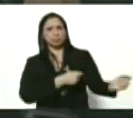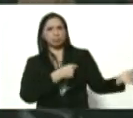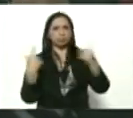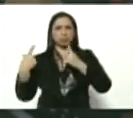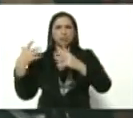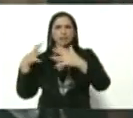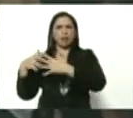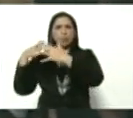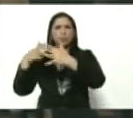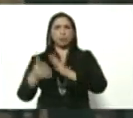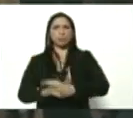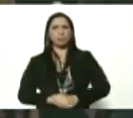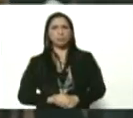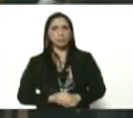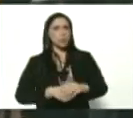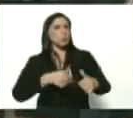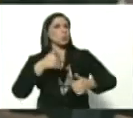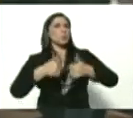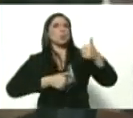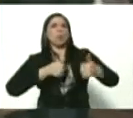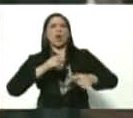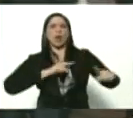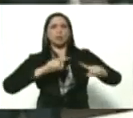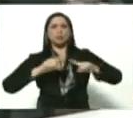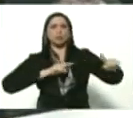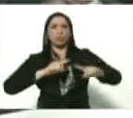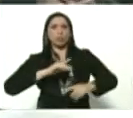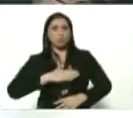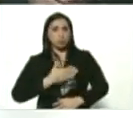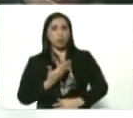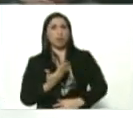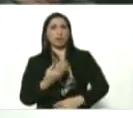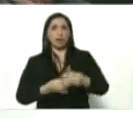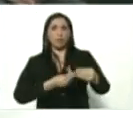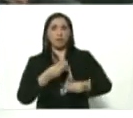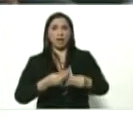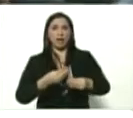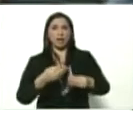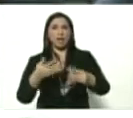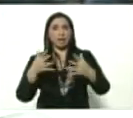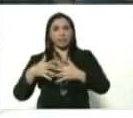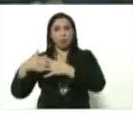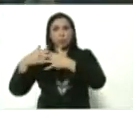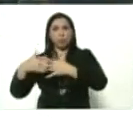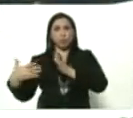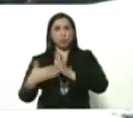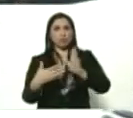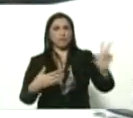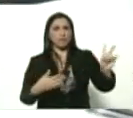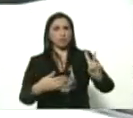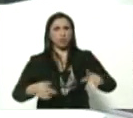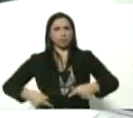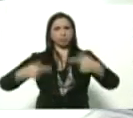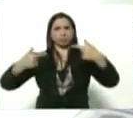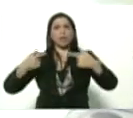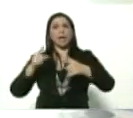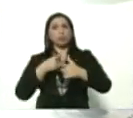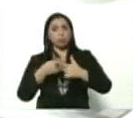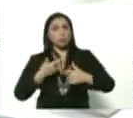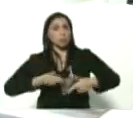regreso. ¿Qué tipo de acciones podrá haber entre Estados Unidos y Venezuela y si es posible